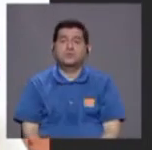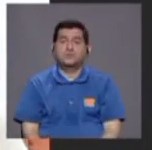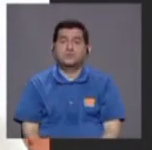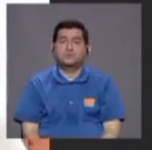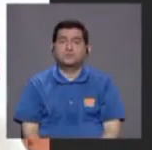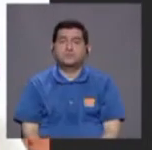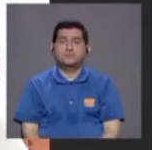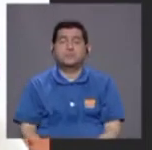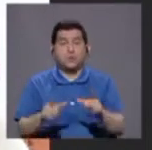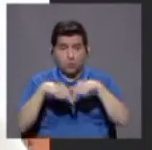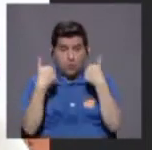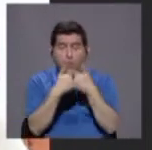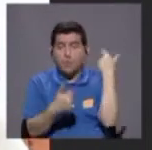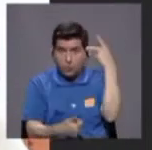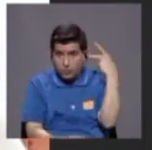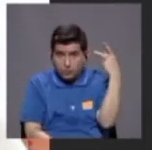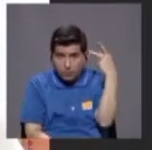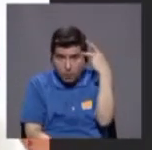político.